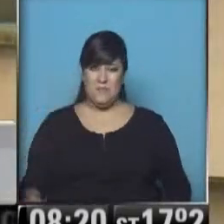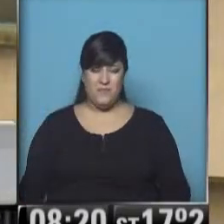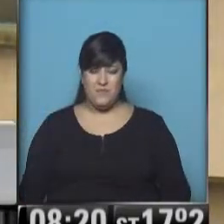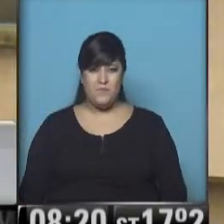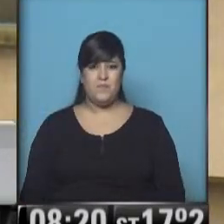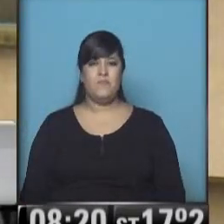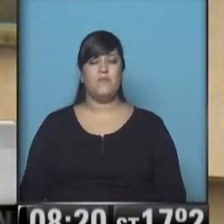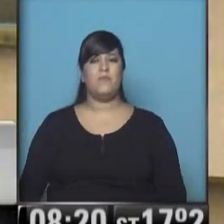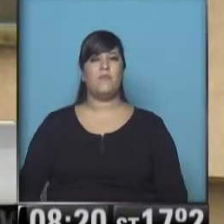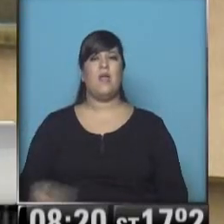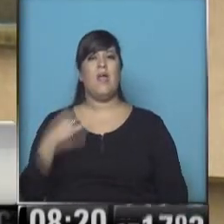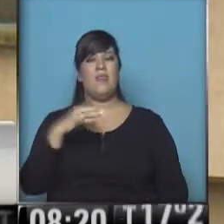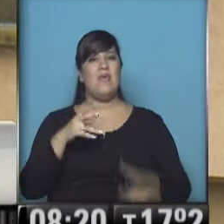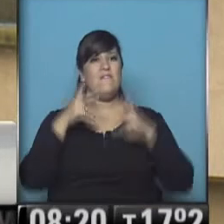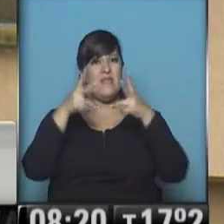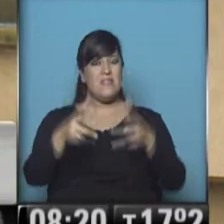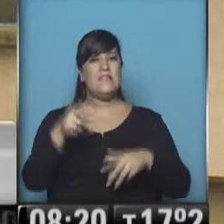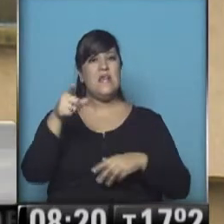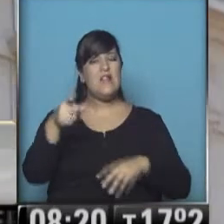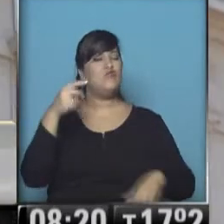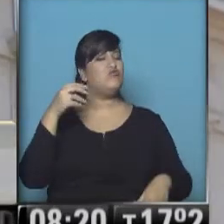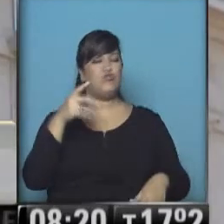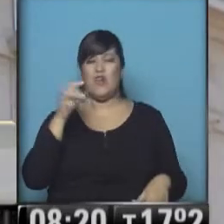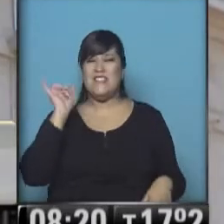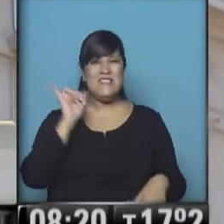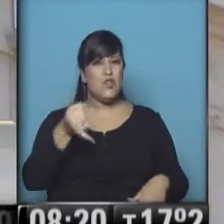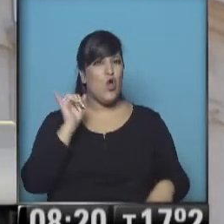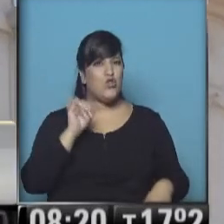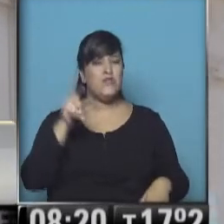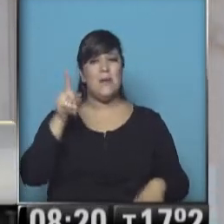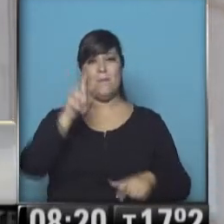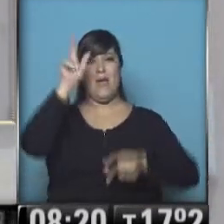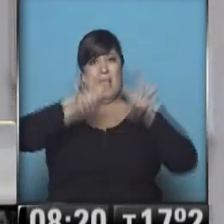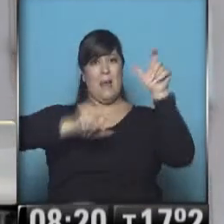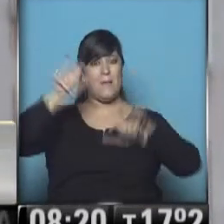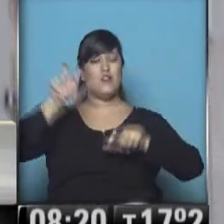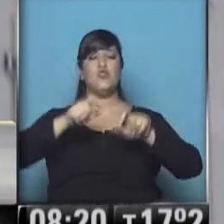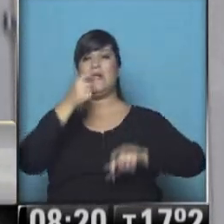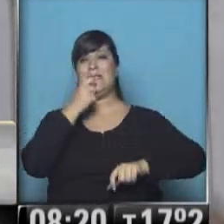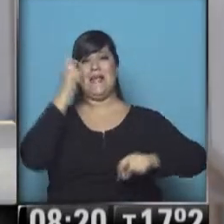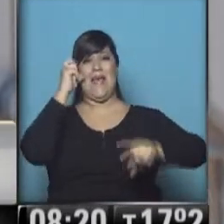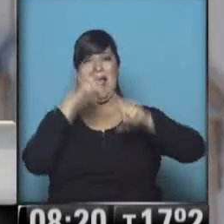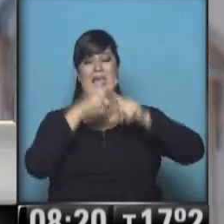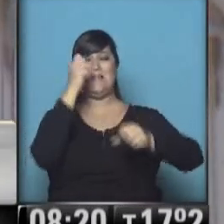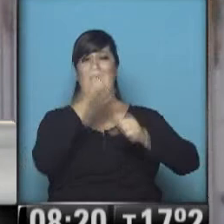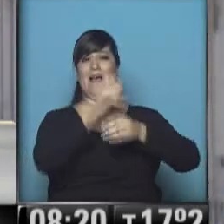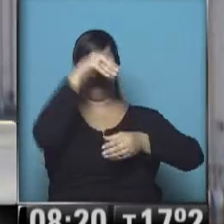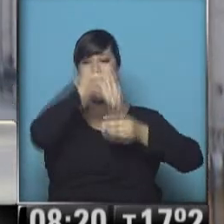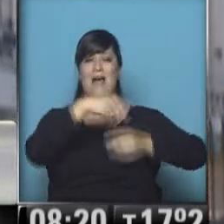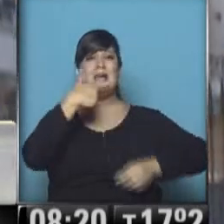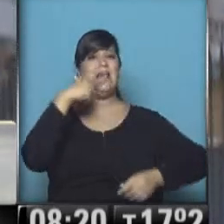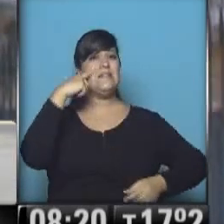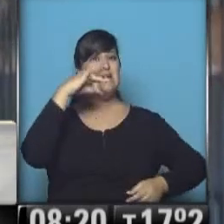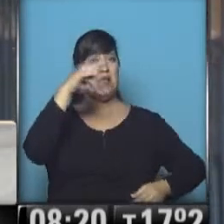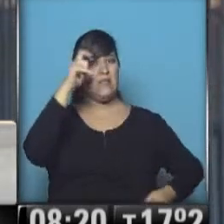debe resaltarse que constituye un deber en especial para los agentes que hubieren cesado en sus funciones estar a disposición